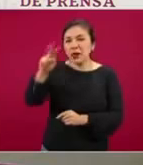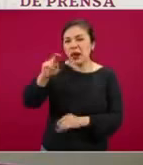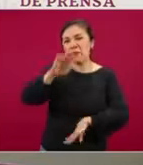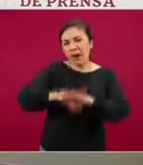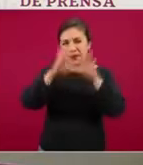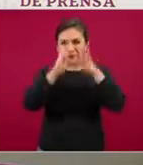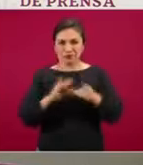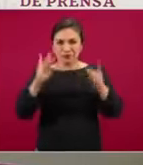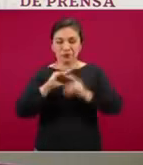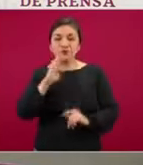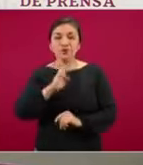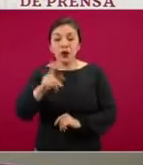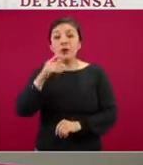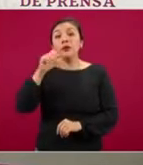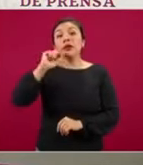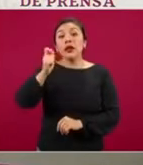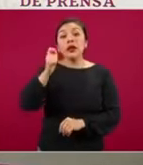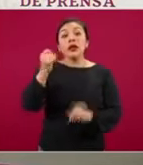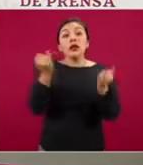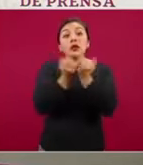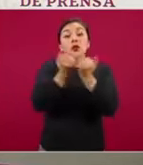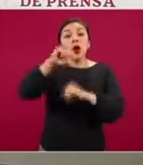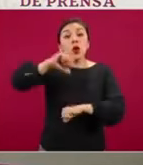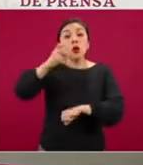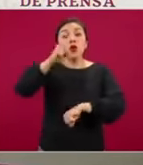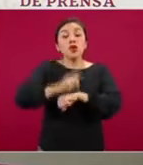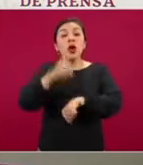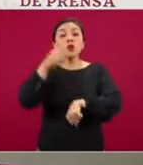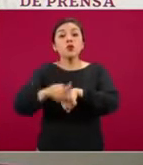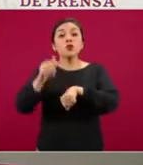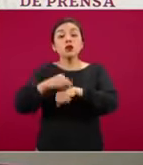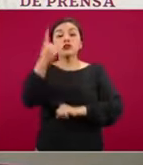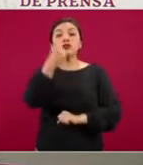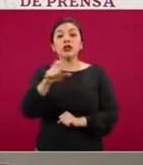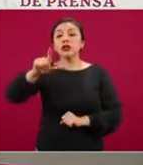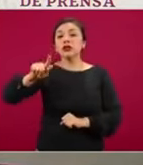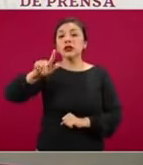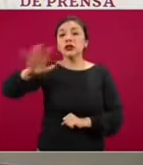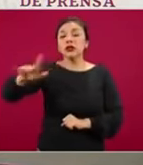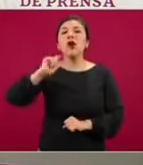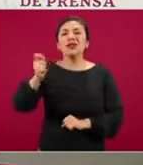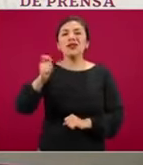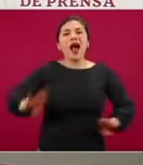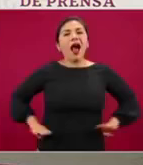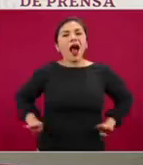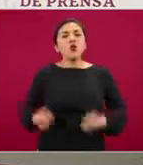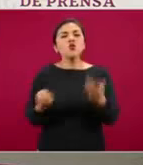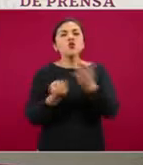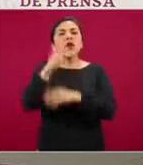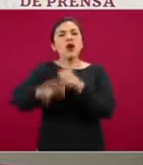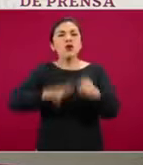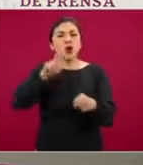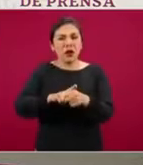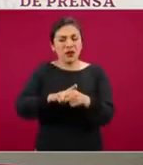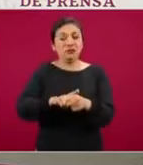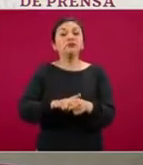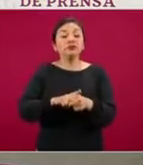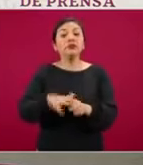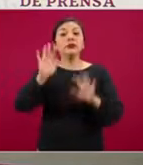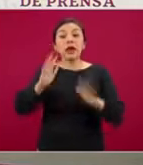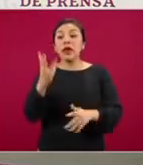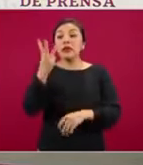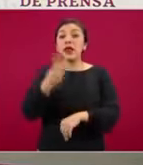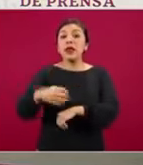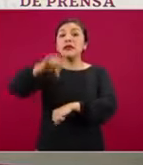la pantalla. Estamos también cumpliendo el día número 175 de esta nueva normalidad, ya la tercera